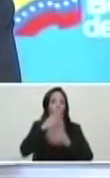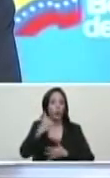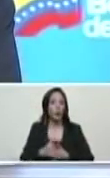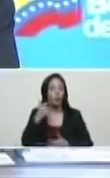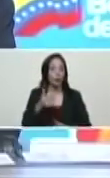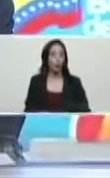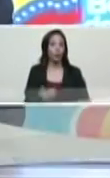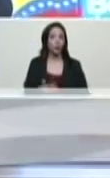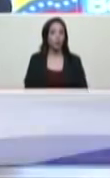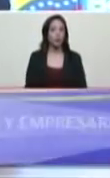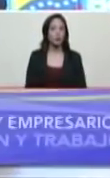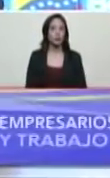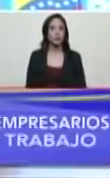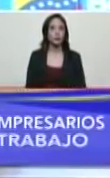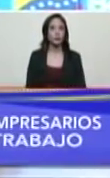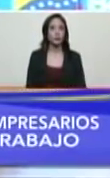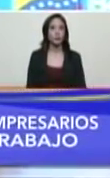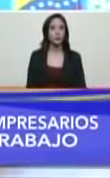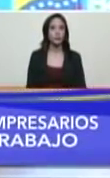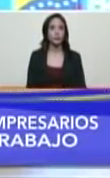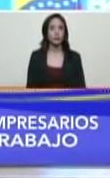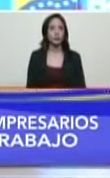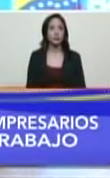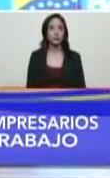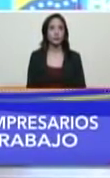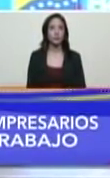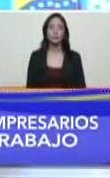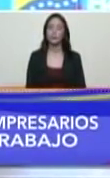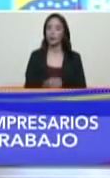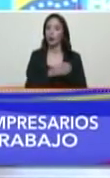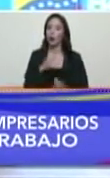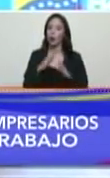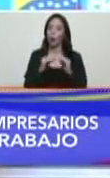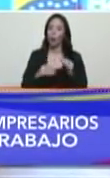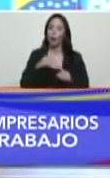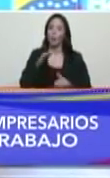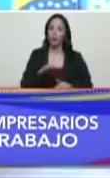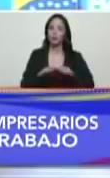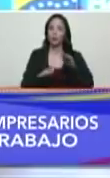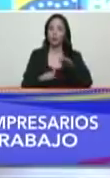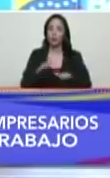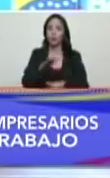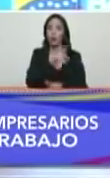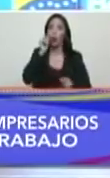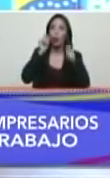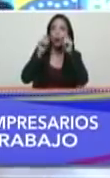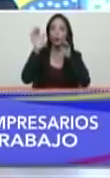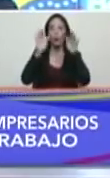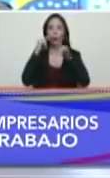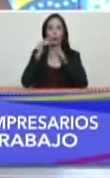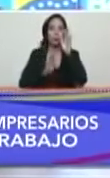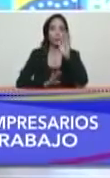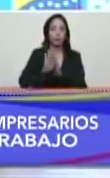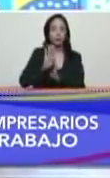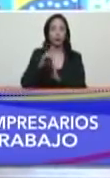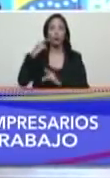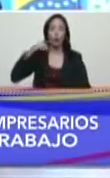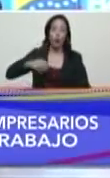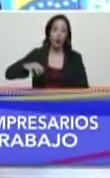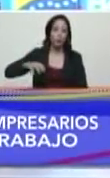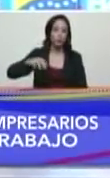Hay que seguir avanzando en todas las direcciones. del turismo en todos los